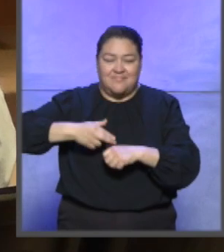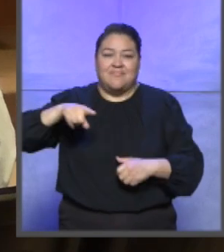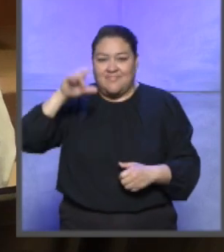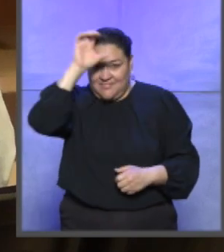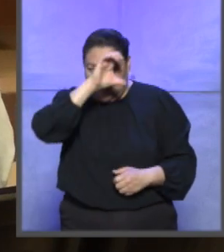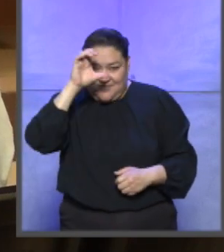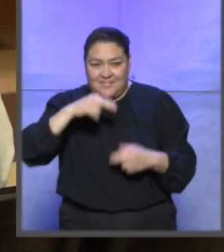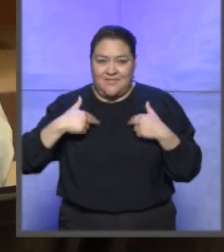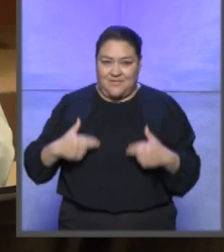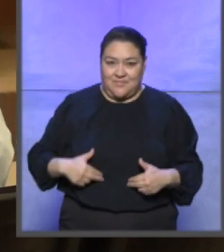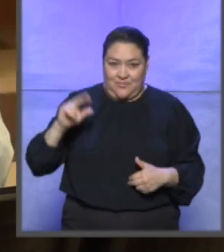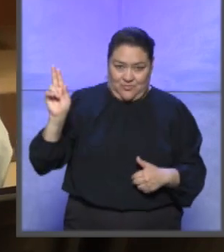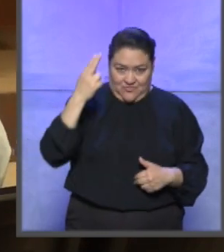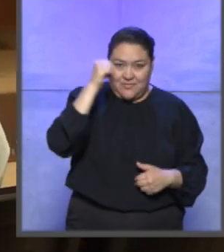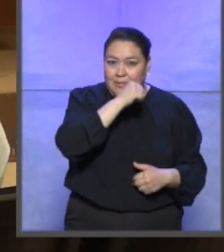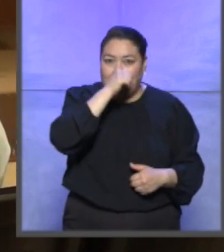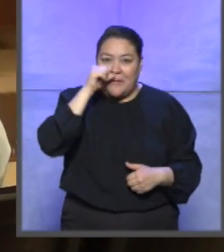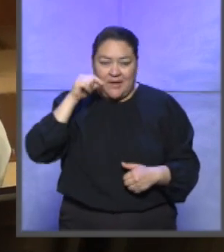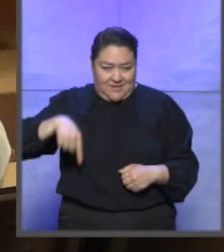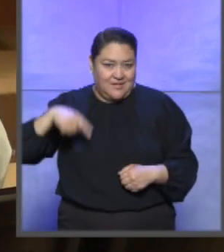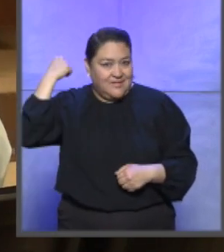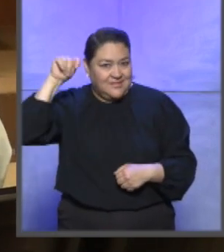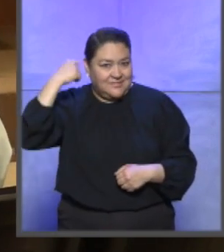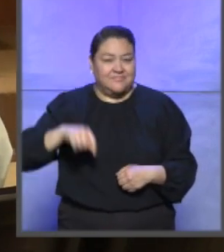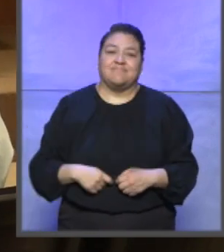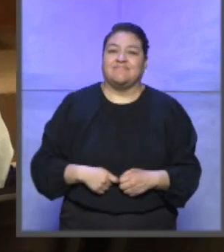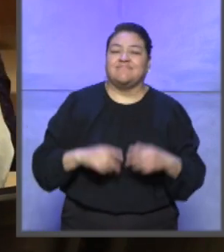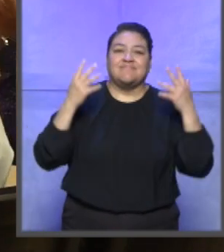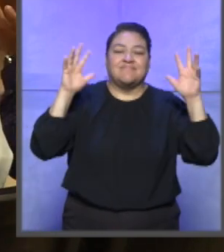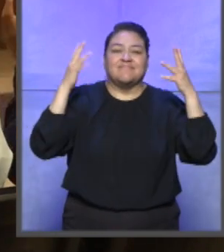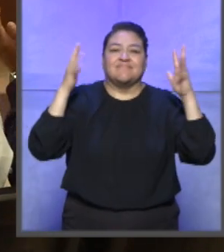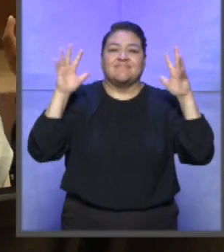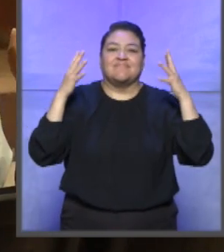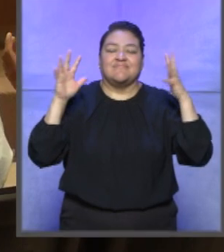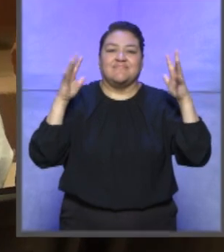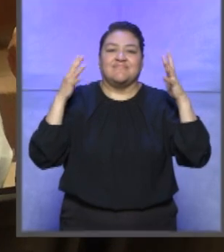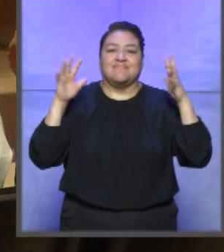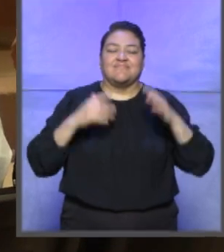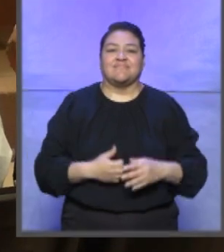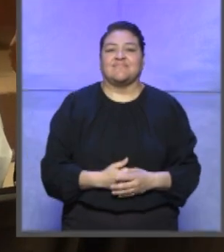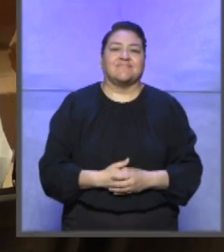Ciencias Sociales y Humanidades de la Universidad Juárez Autónoma de Tabasco.